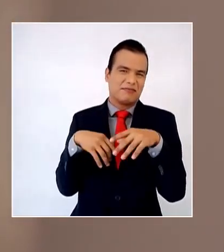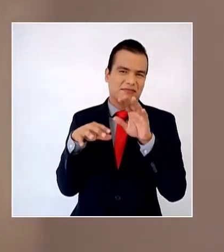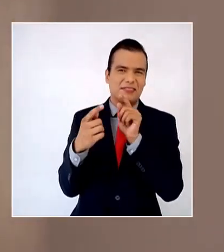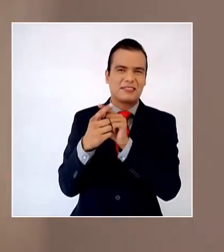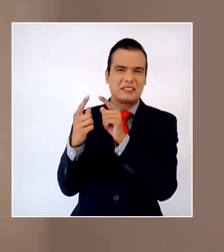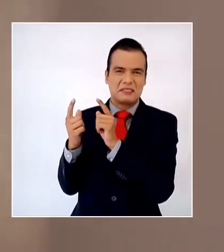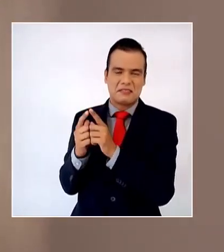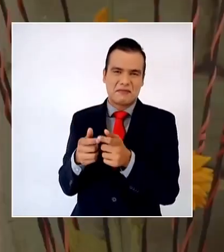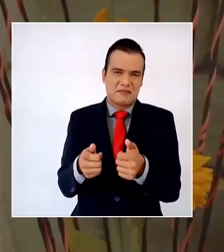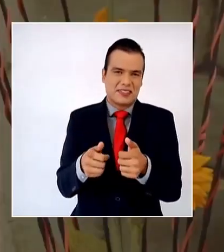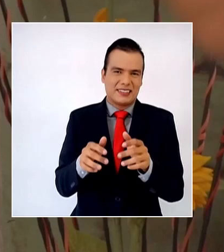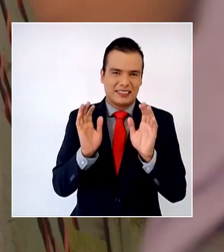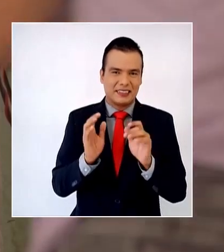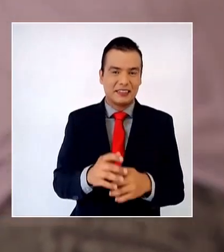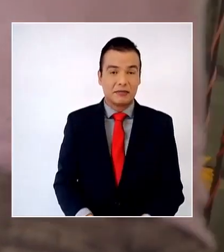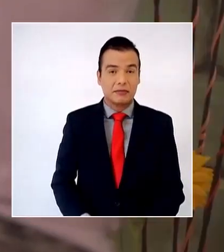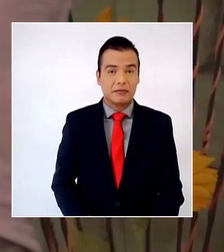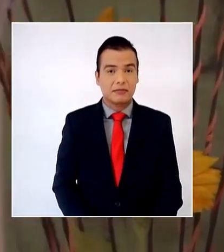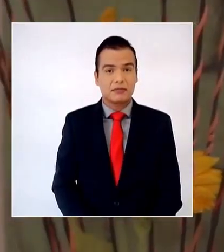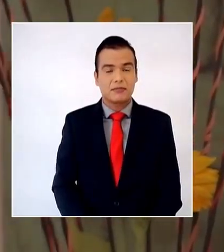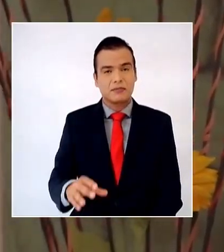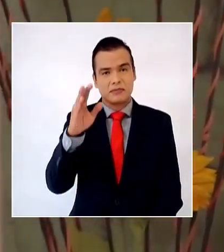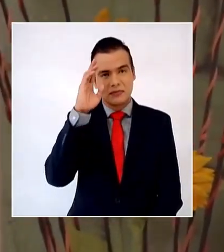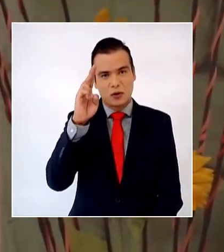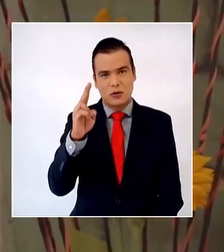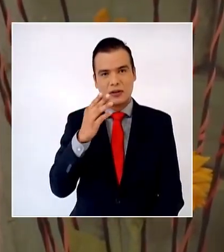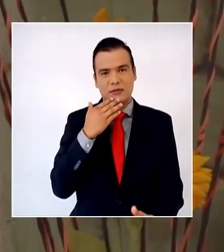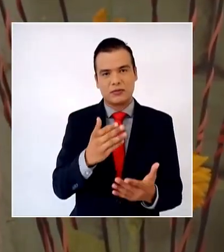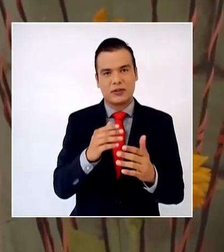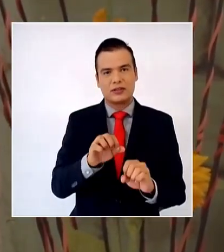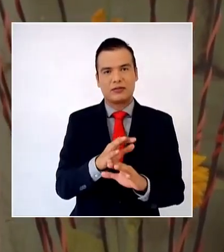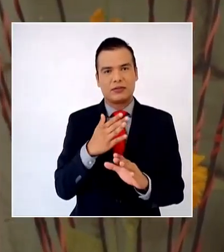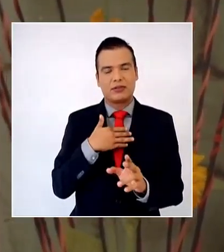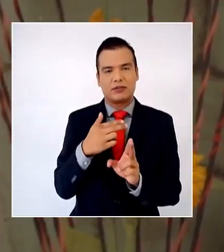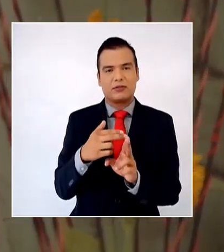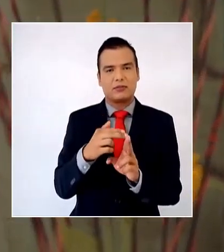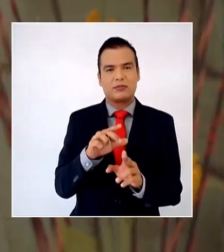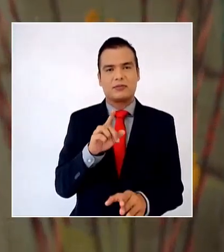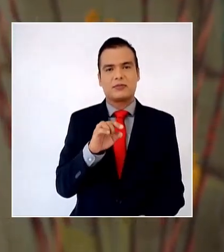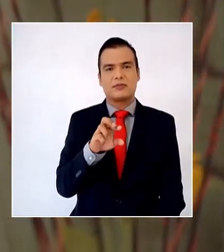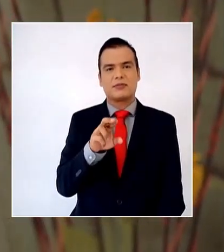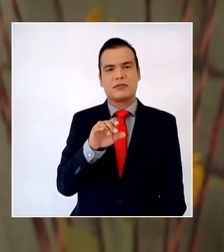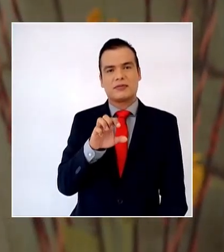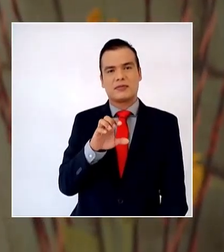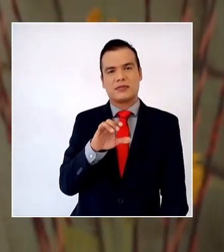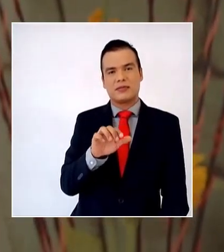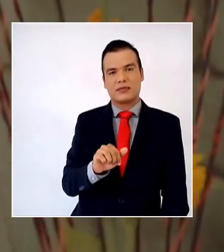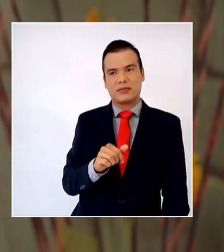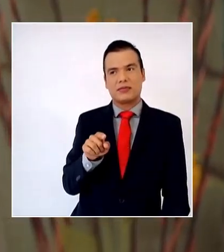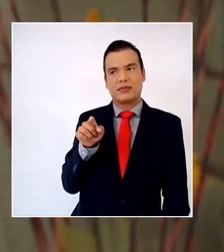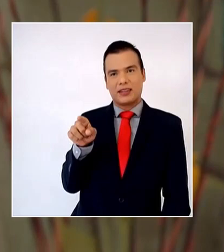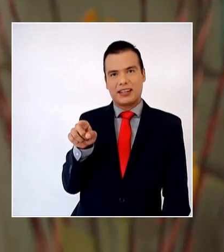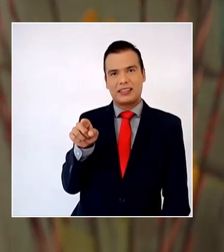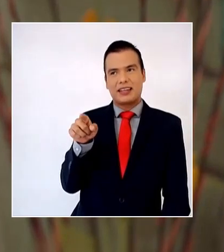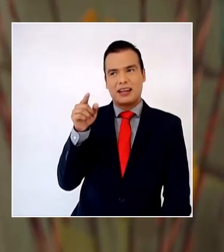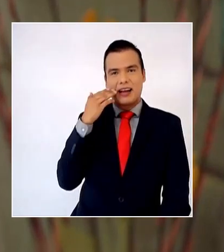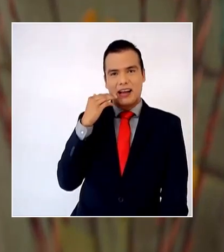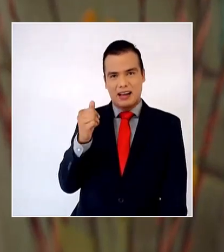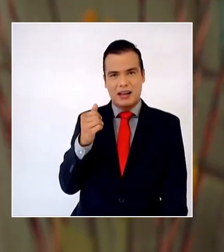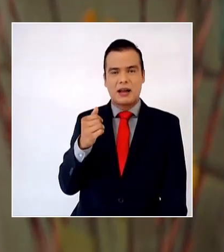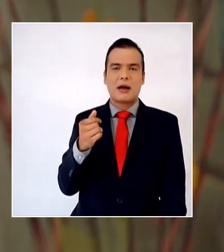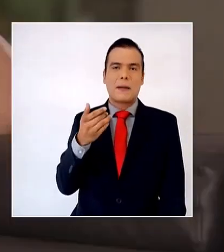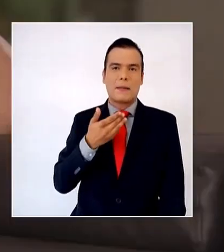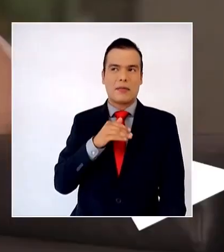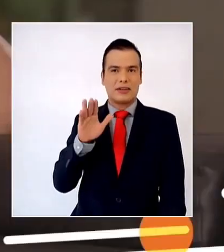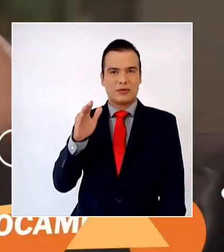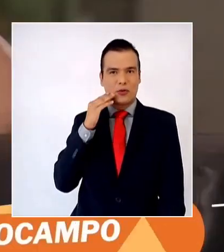Buen día, me llamó Lucrecia, mi prima, la mamá de Millerlandi. Me dice, ve ya que haceme un